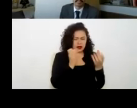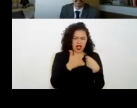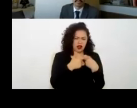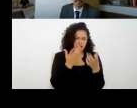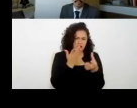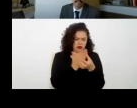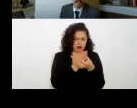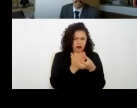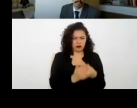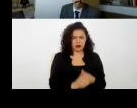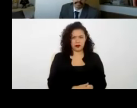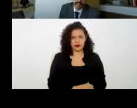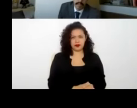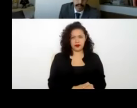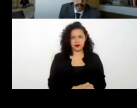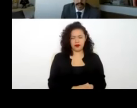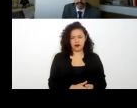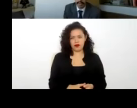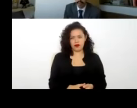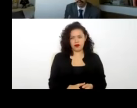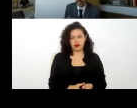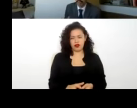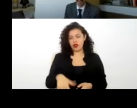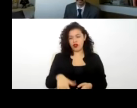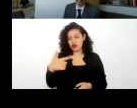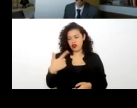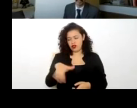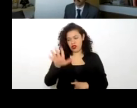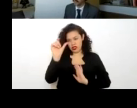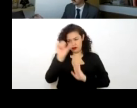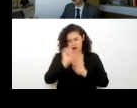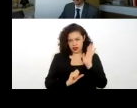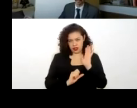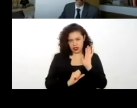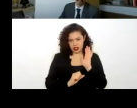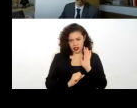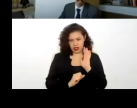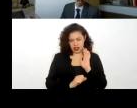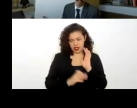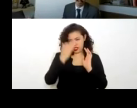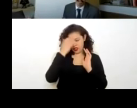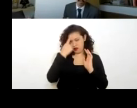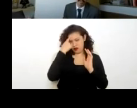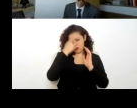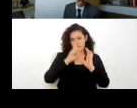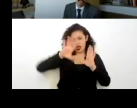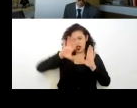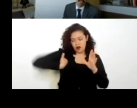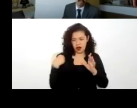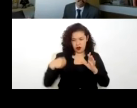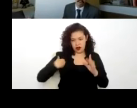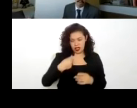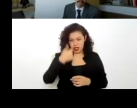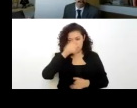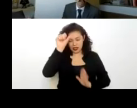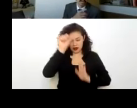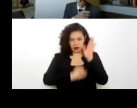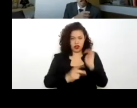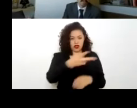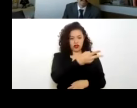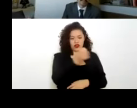Es por los 12 meses, sí. El periodo de acumulación es por 6 meses. Entonces, a los 6 meses son 240